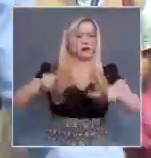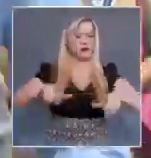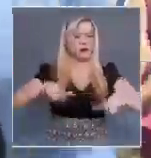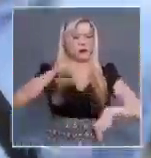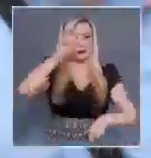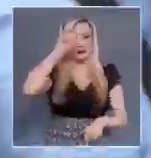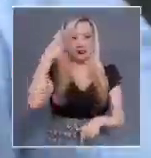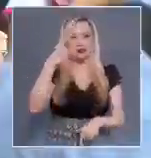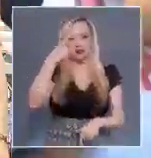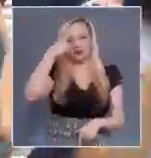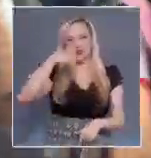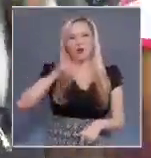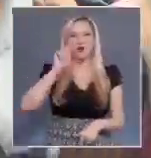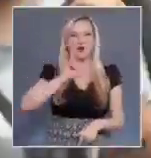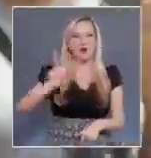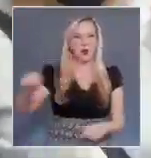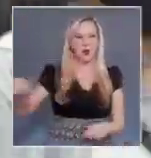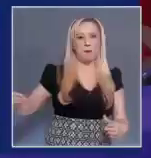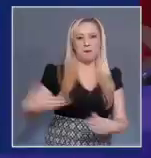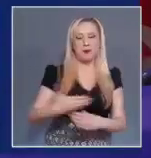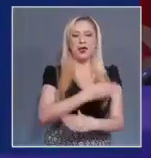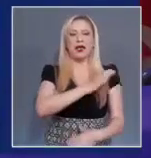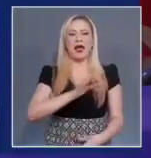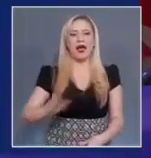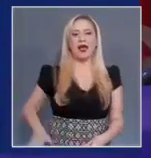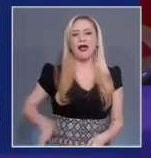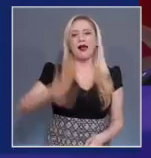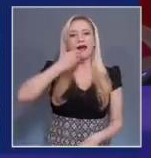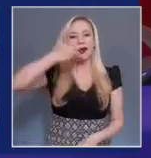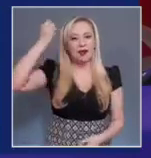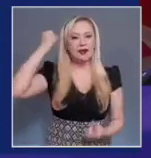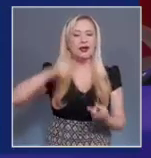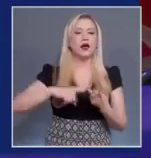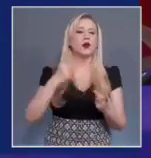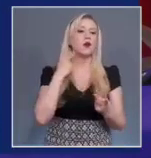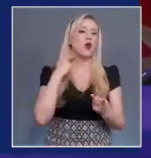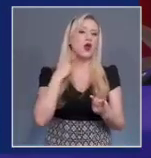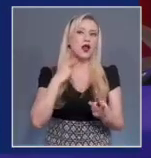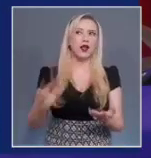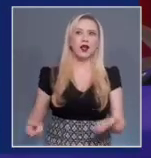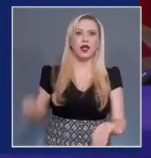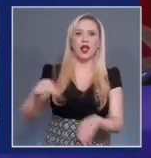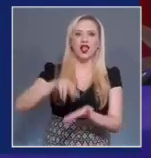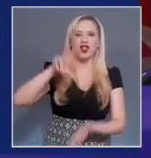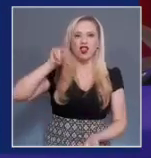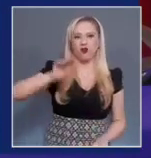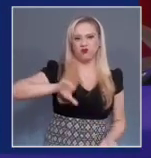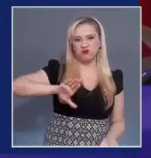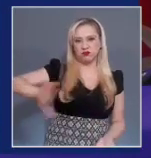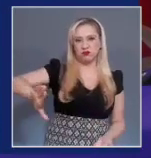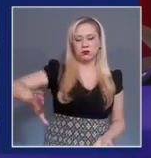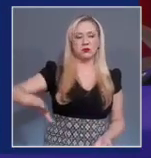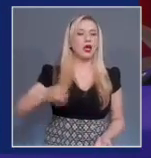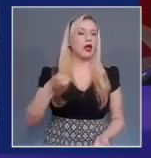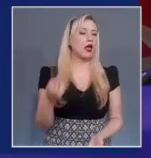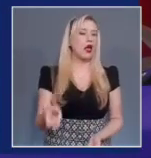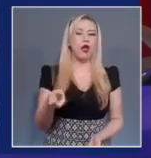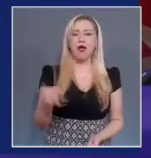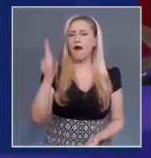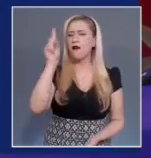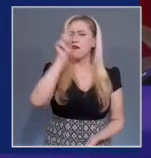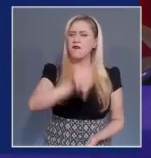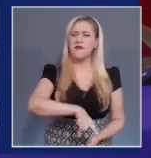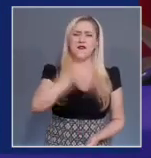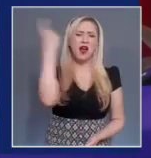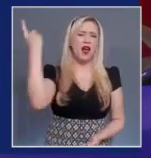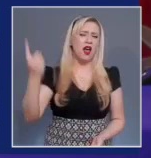en candidaturas y en puestos políticos. Este anonimato y su impunidad ha hecho del ciberespacio un ámbito cada